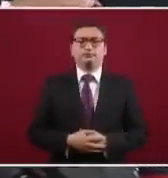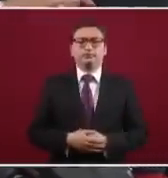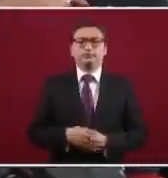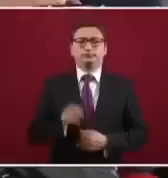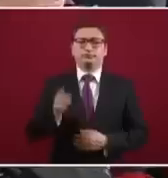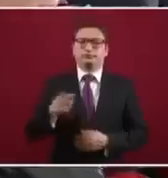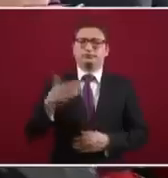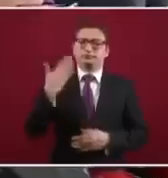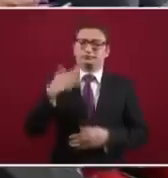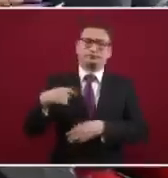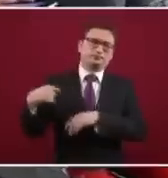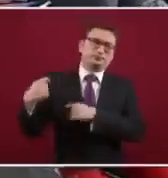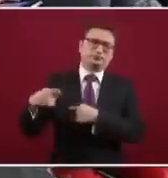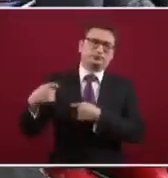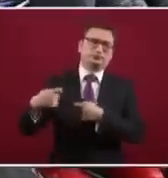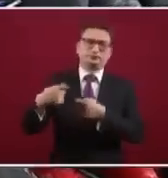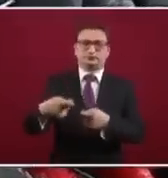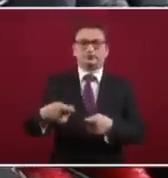heredó